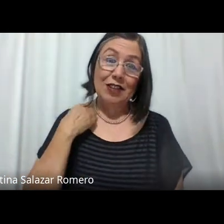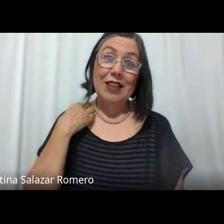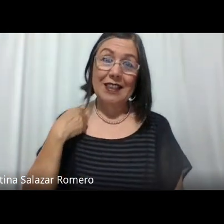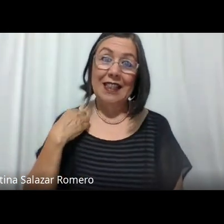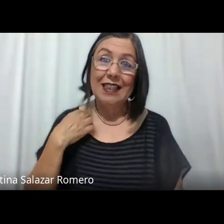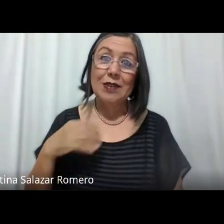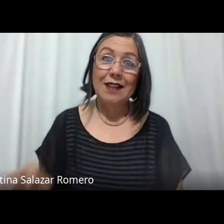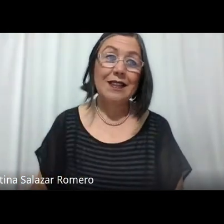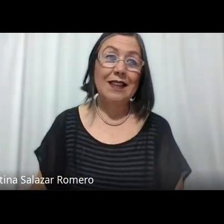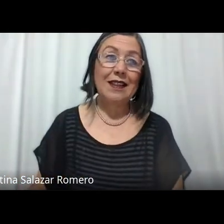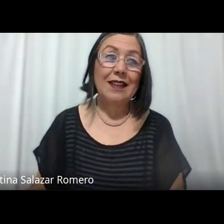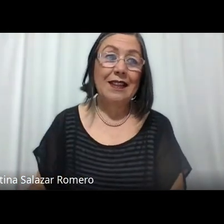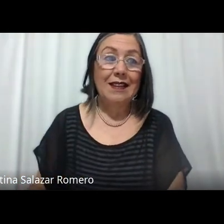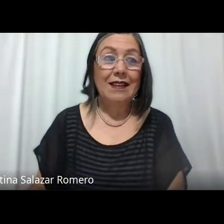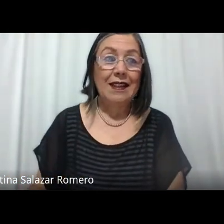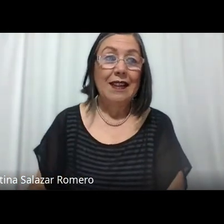el hecho de que estén aquí ustedes